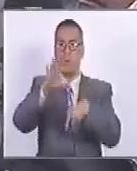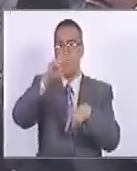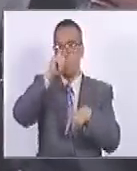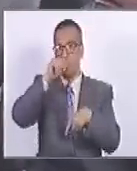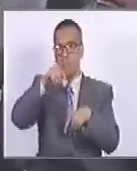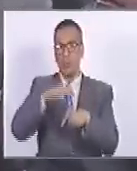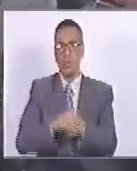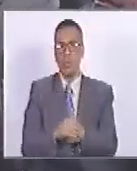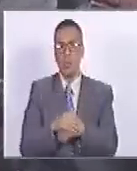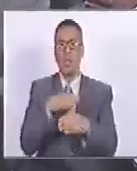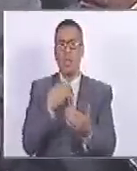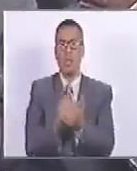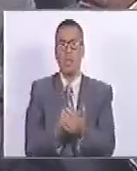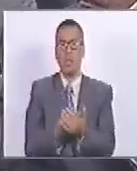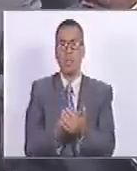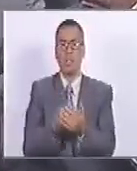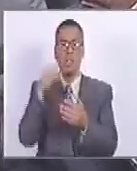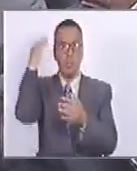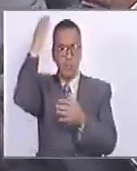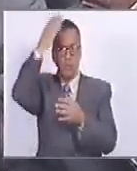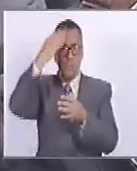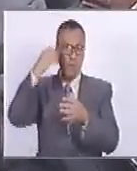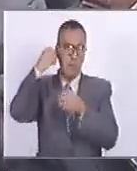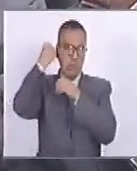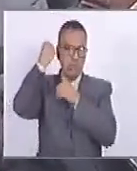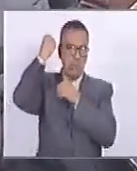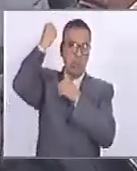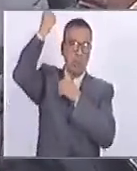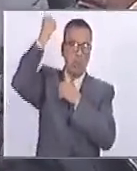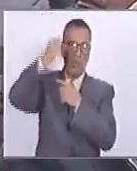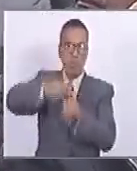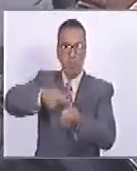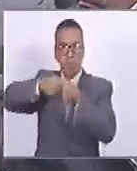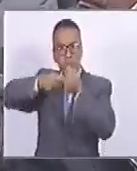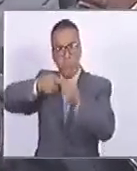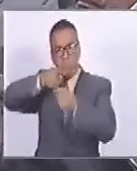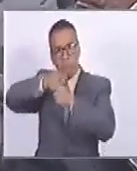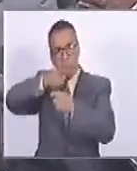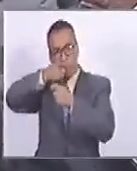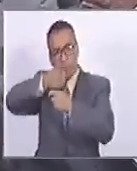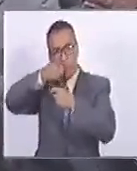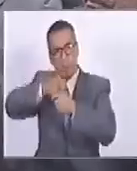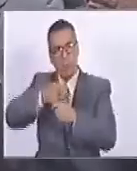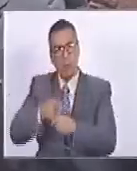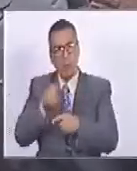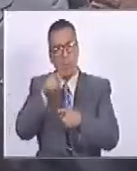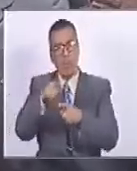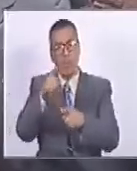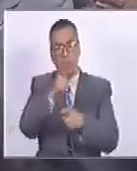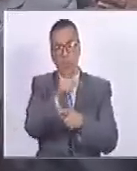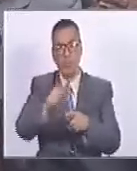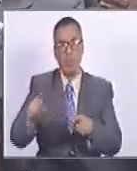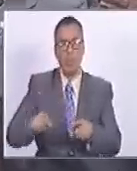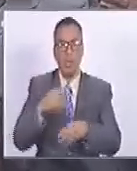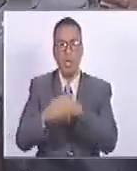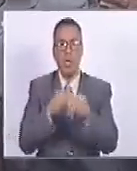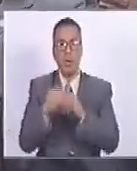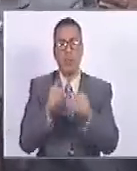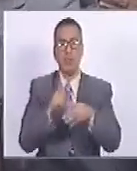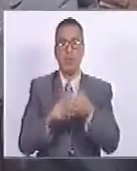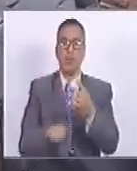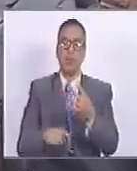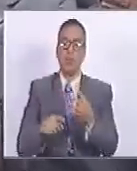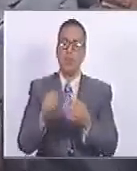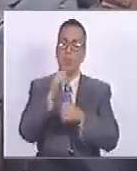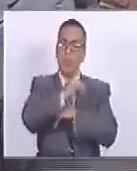años hasta el ahorcamiento, el fusilamiento, cuando alguien comete algún tipo de